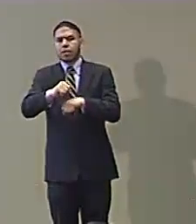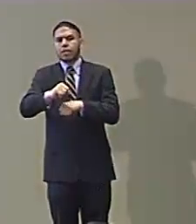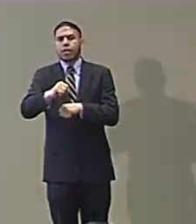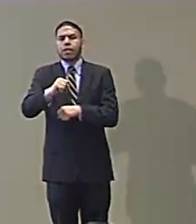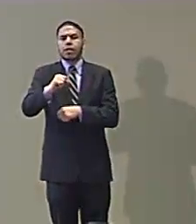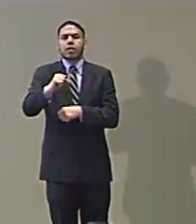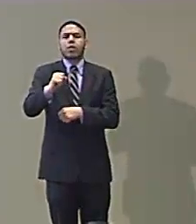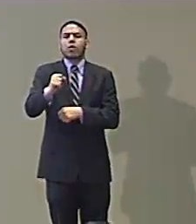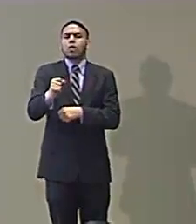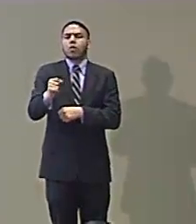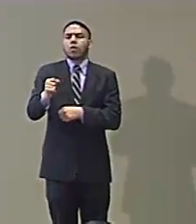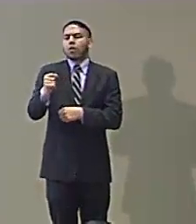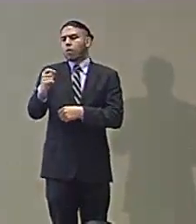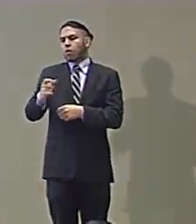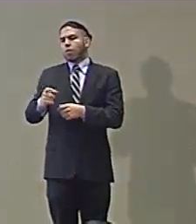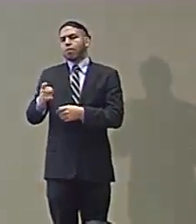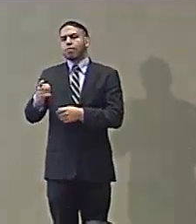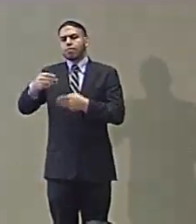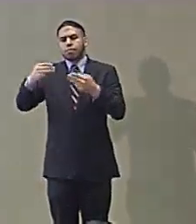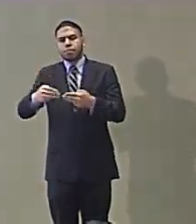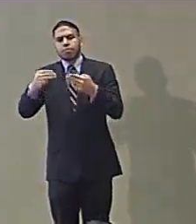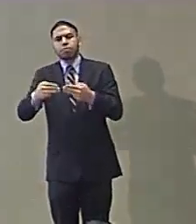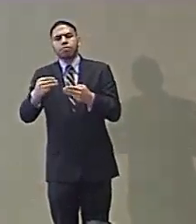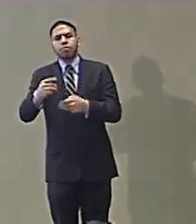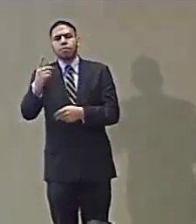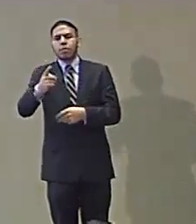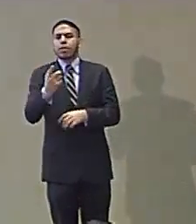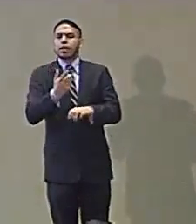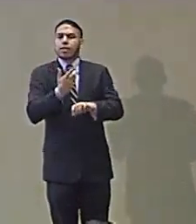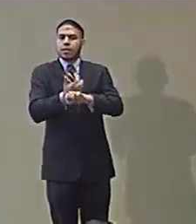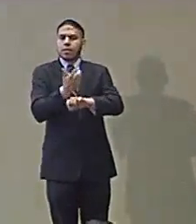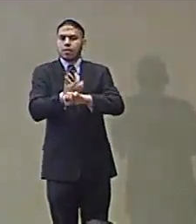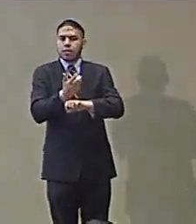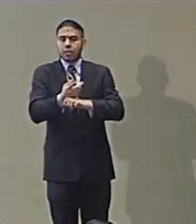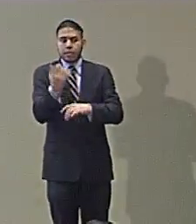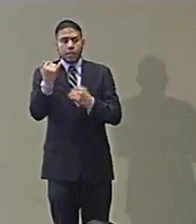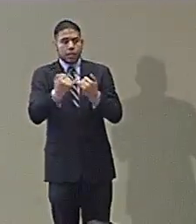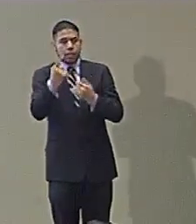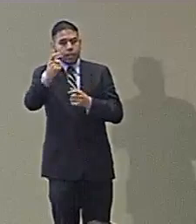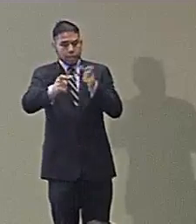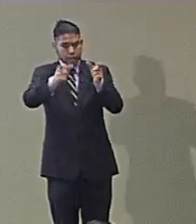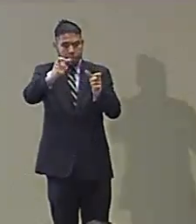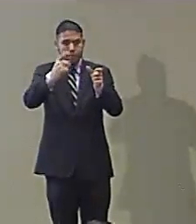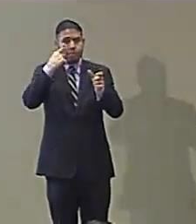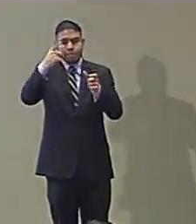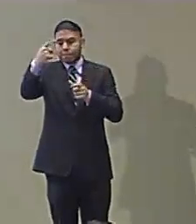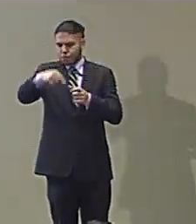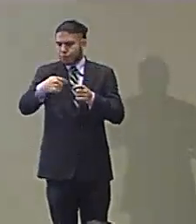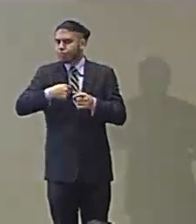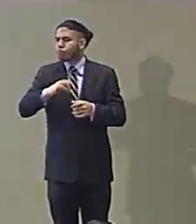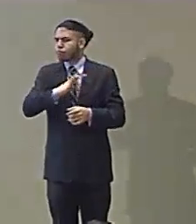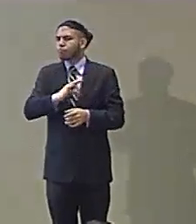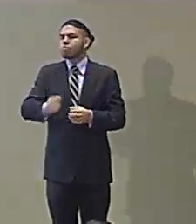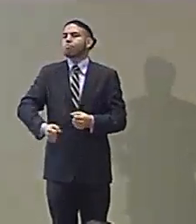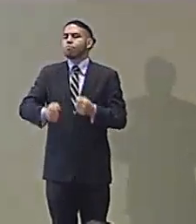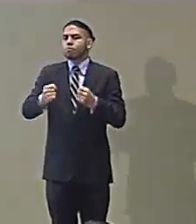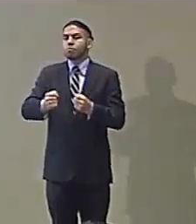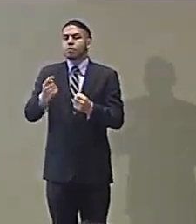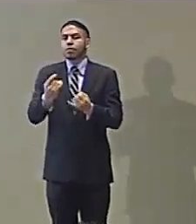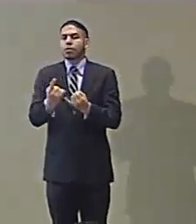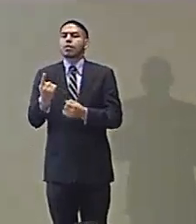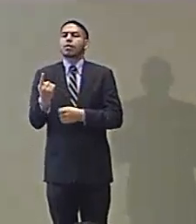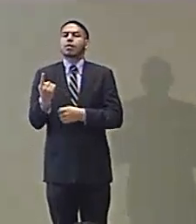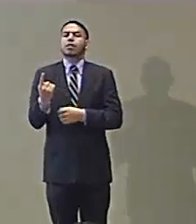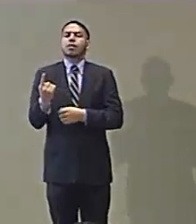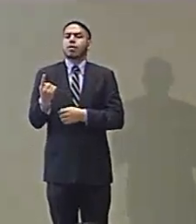de los eeuu y hay cruzamos las cifras y podemos precisamente asegurar que el número de visitantes que estuvieron mexico el